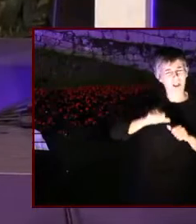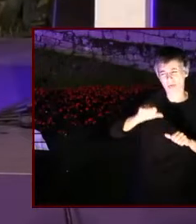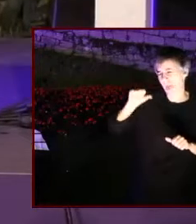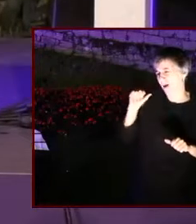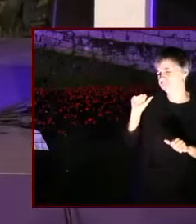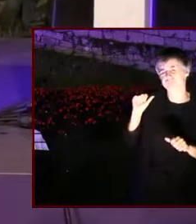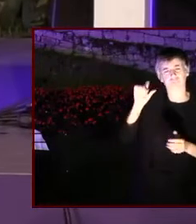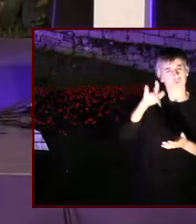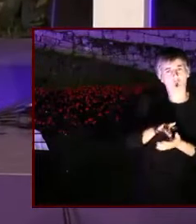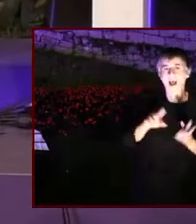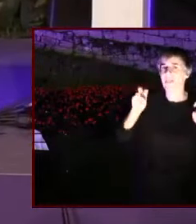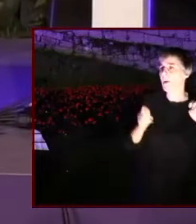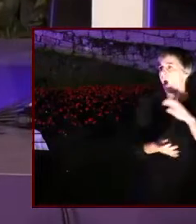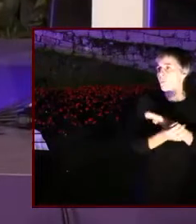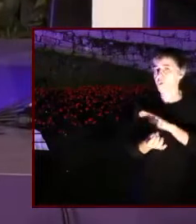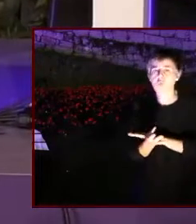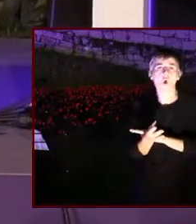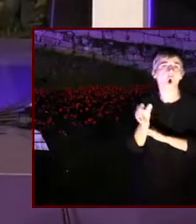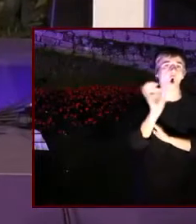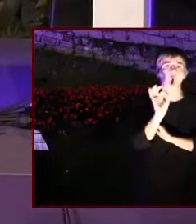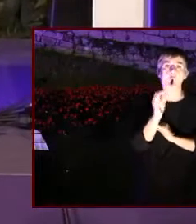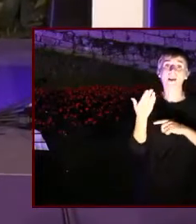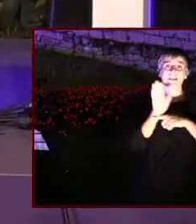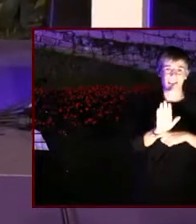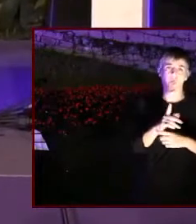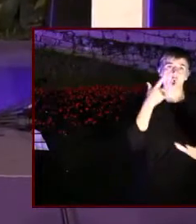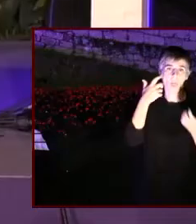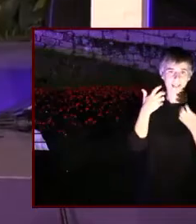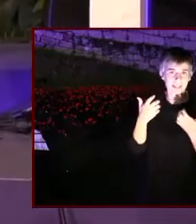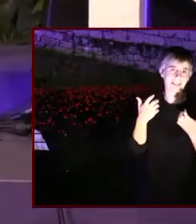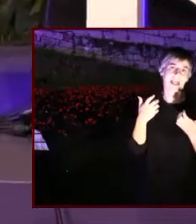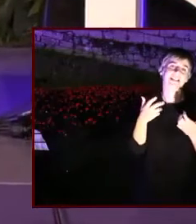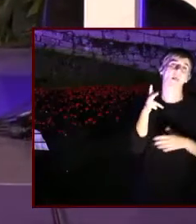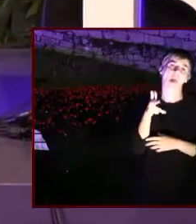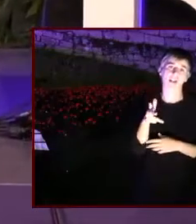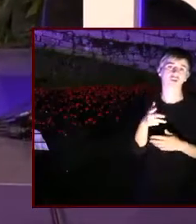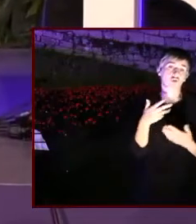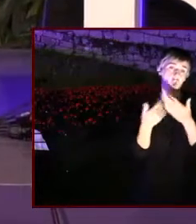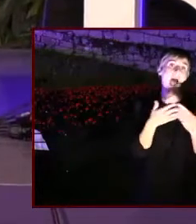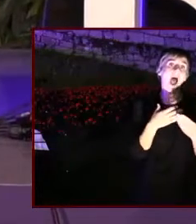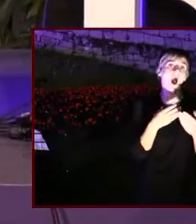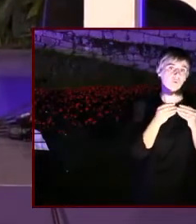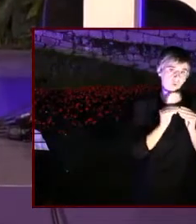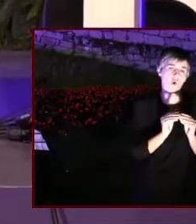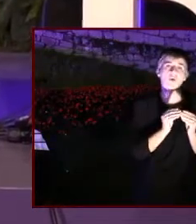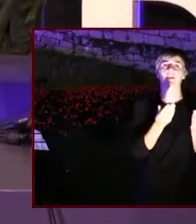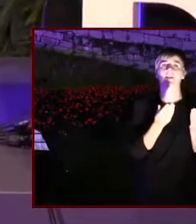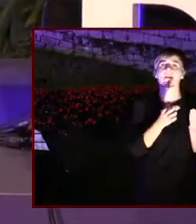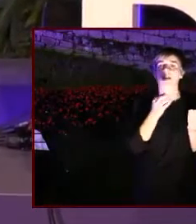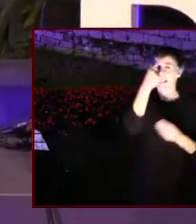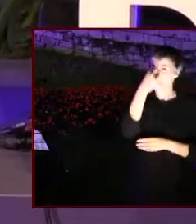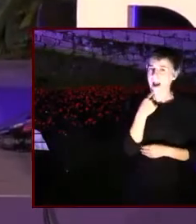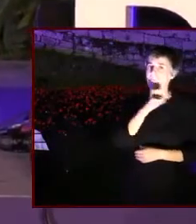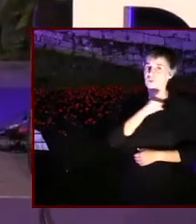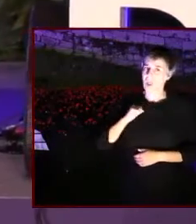na representación de artistas e dereitos de autor, en imaxe persoal e no proceso creativo.